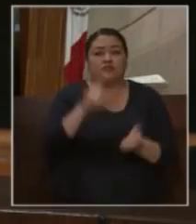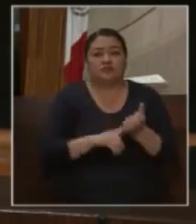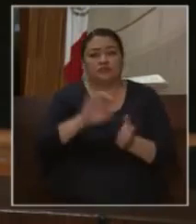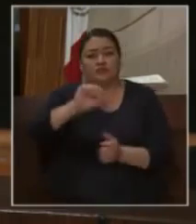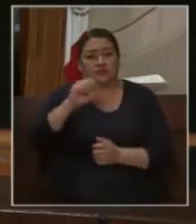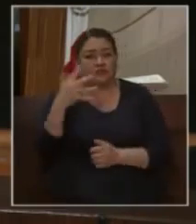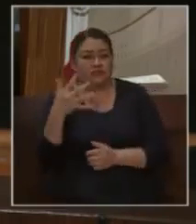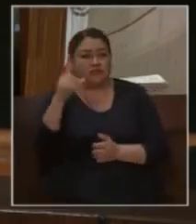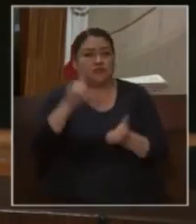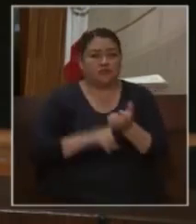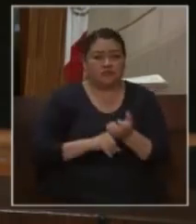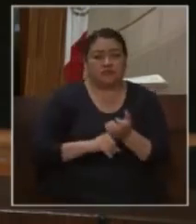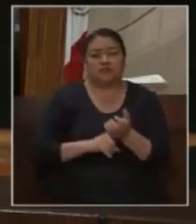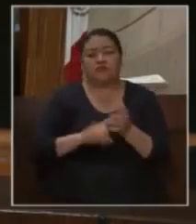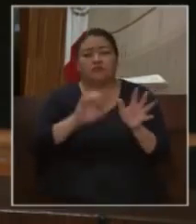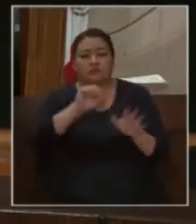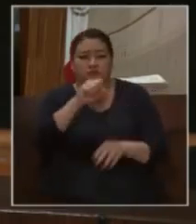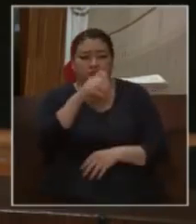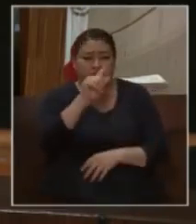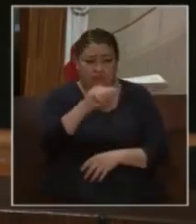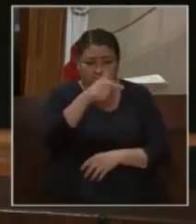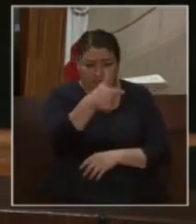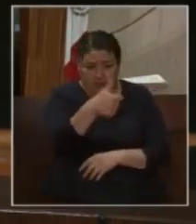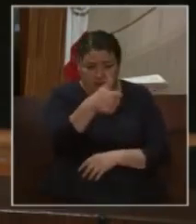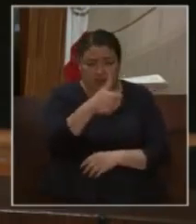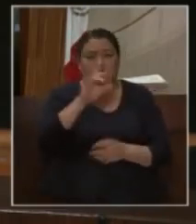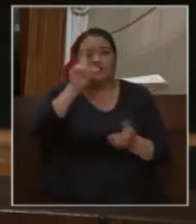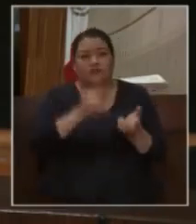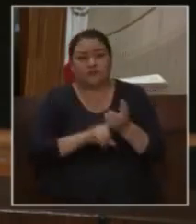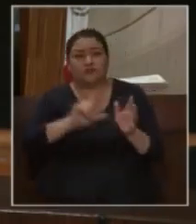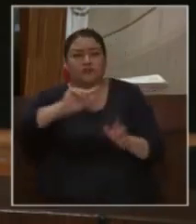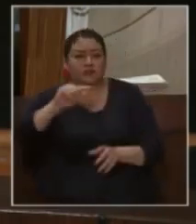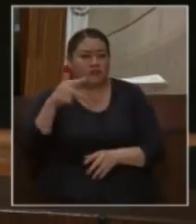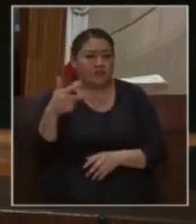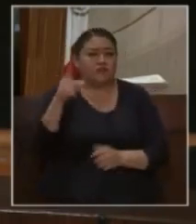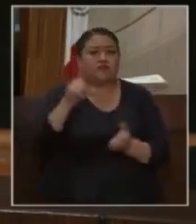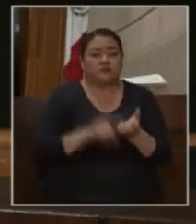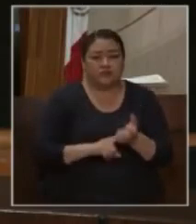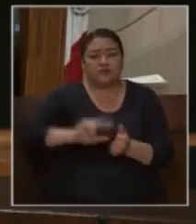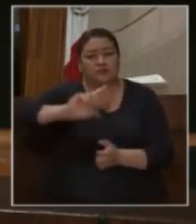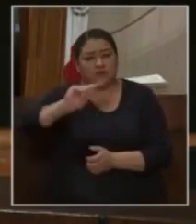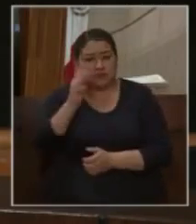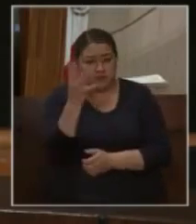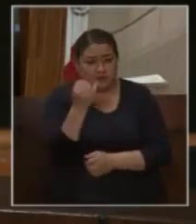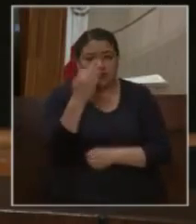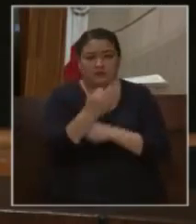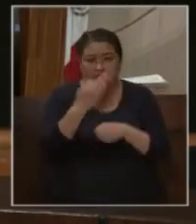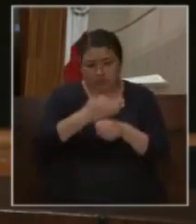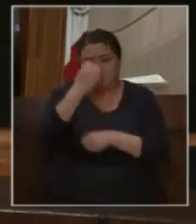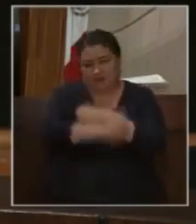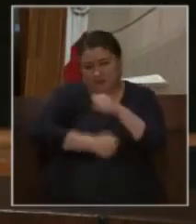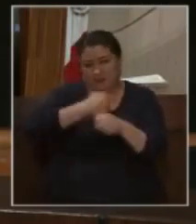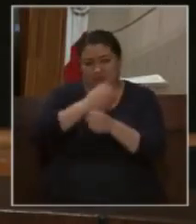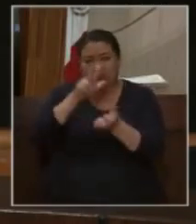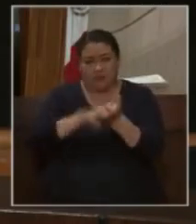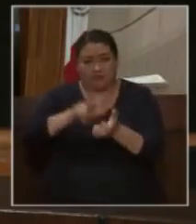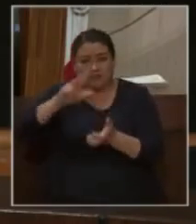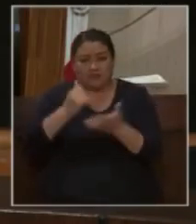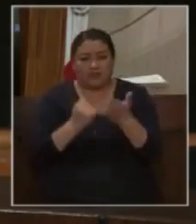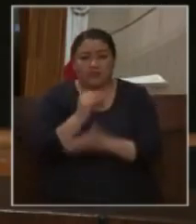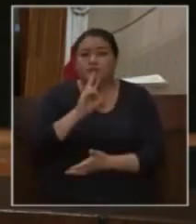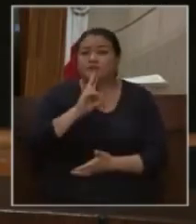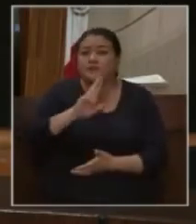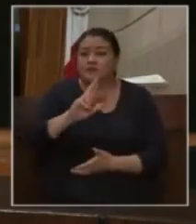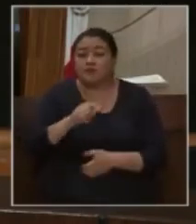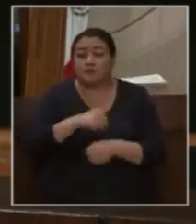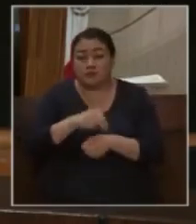1065, 1074, 1076, 1078 a 1080 y 1089, todos de este año, se resuelve.